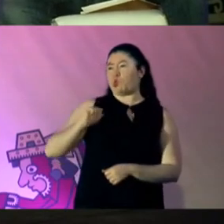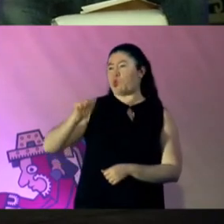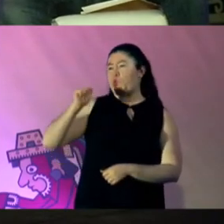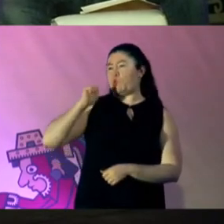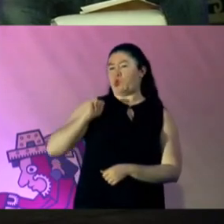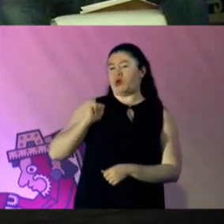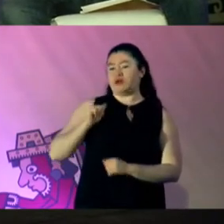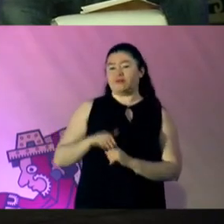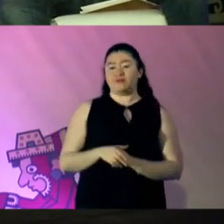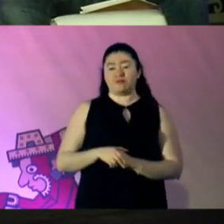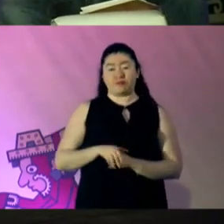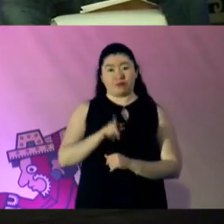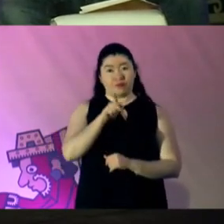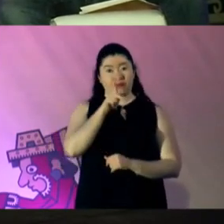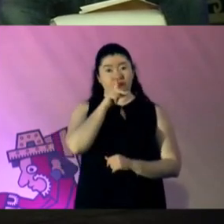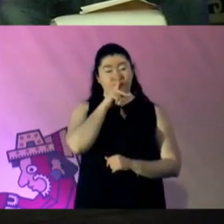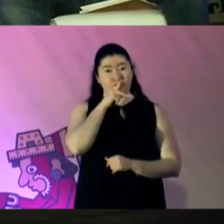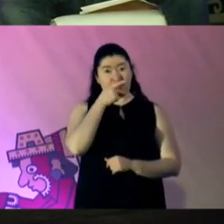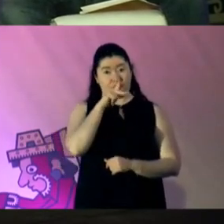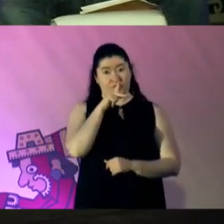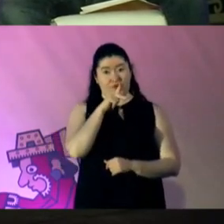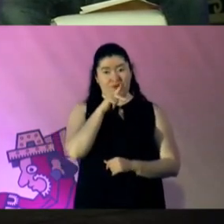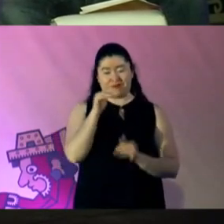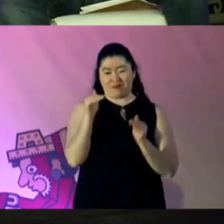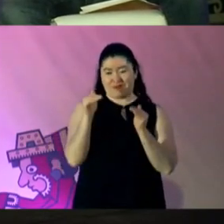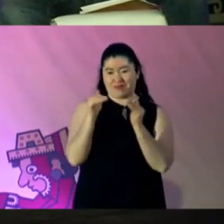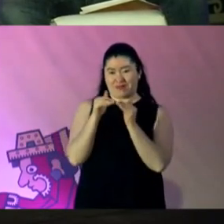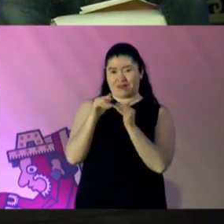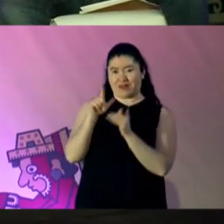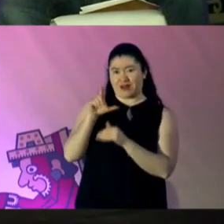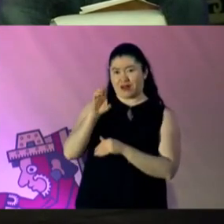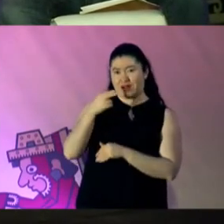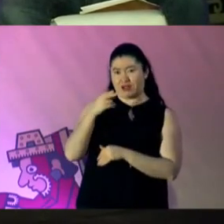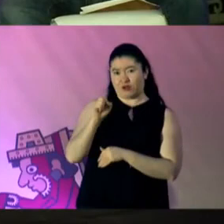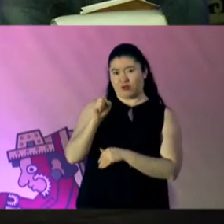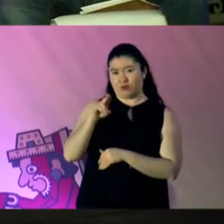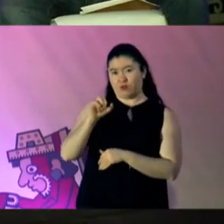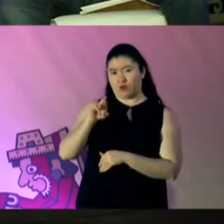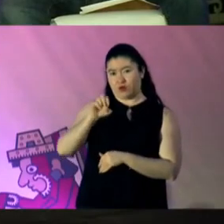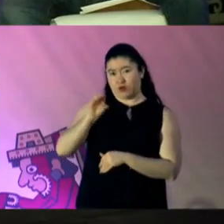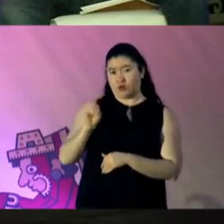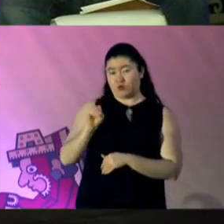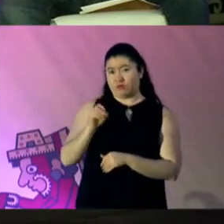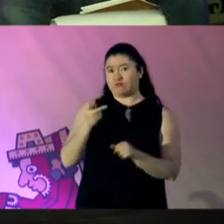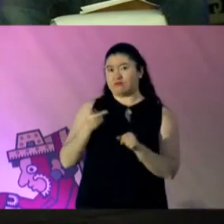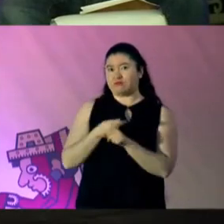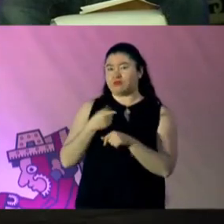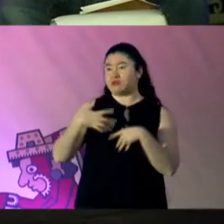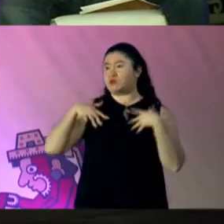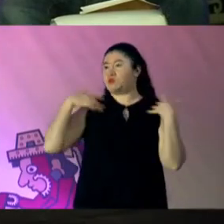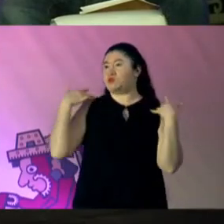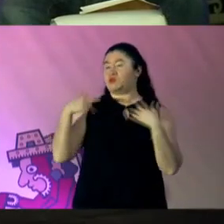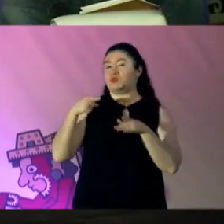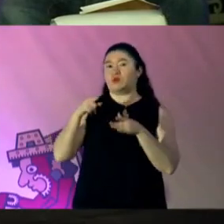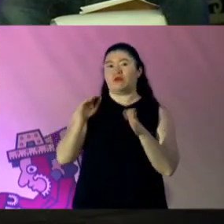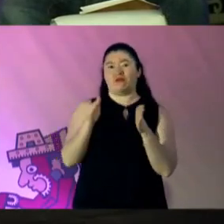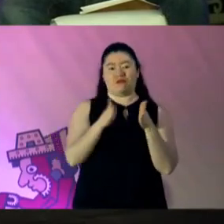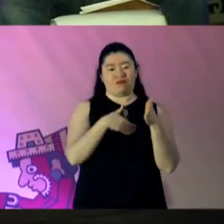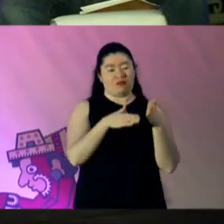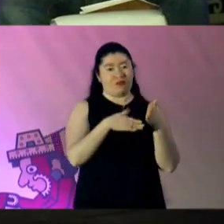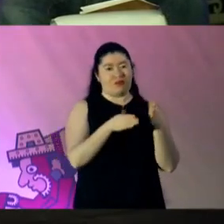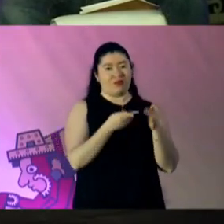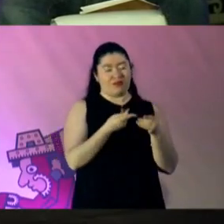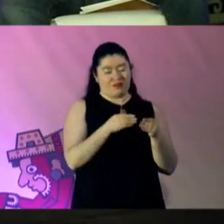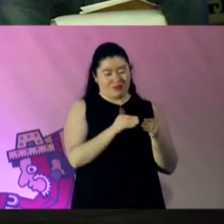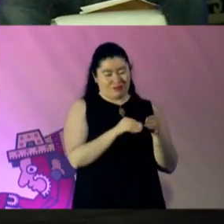tiene su papá tiene una casa en la voz de moreno y este imagínate no de esas de la cocina tiene como si la